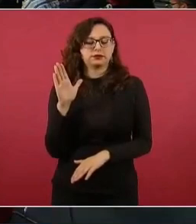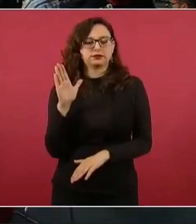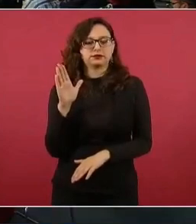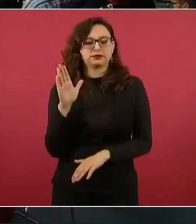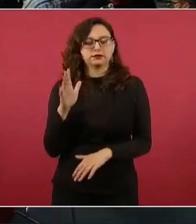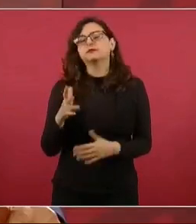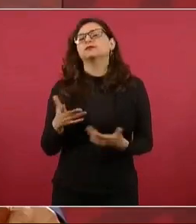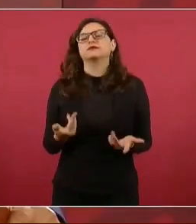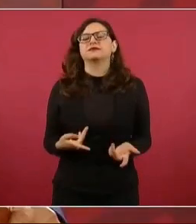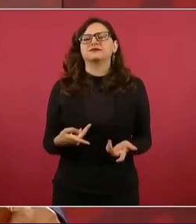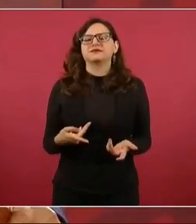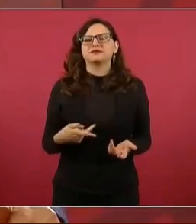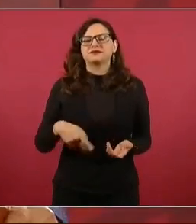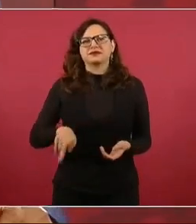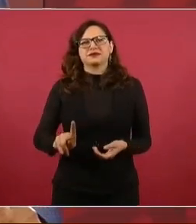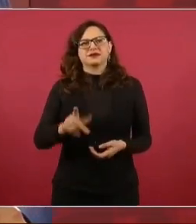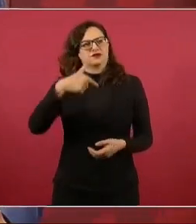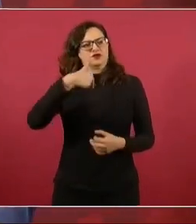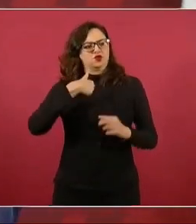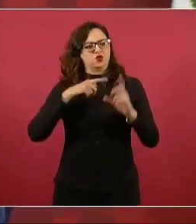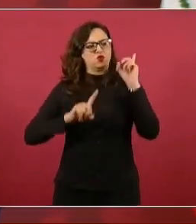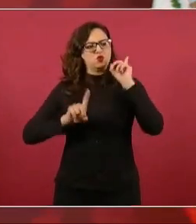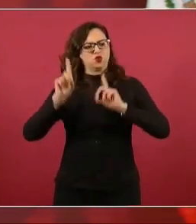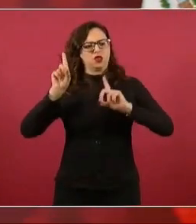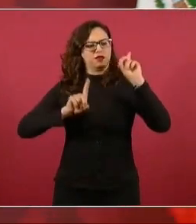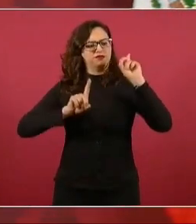ese pensamiento conservador